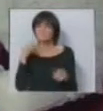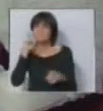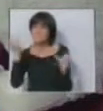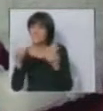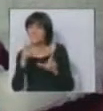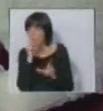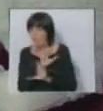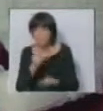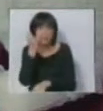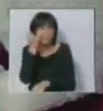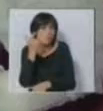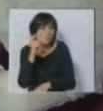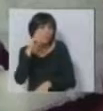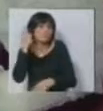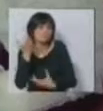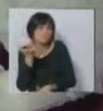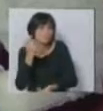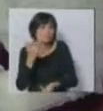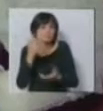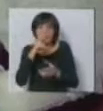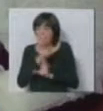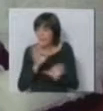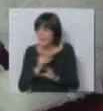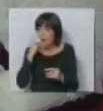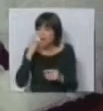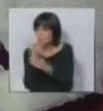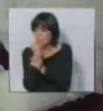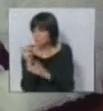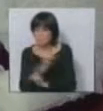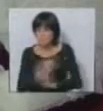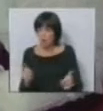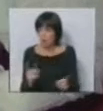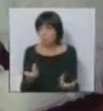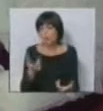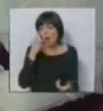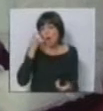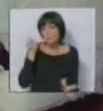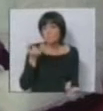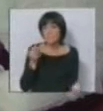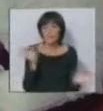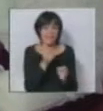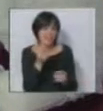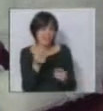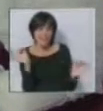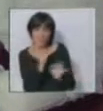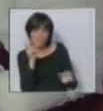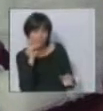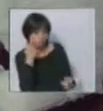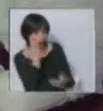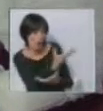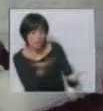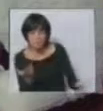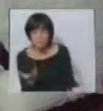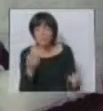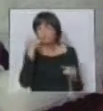hecho, siendo argentino, en Argentina casi no tenía reconocimiento. Era un nombre que era prácticamente desconocido porque de muy joven se